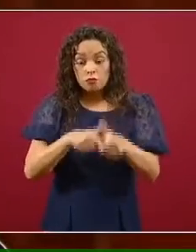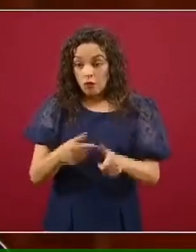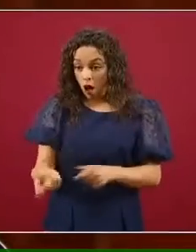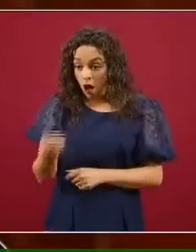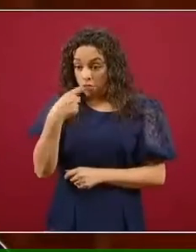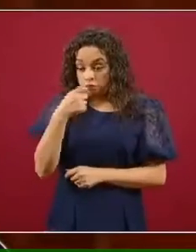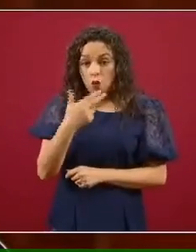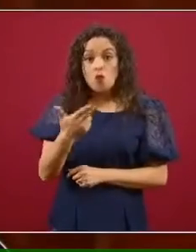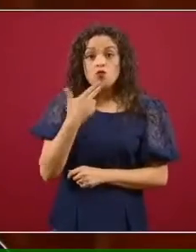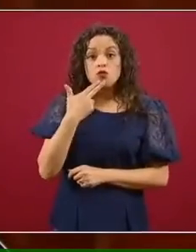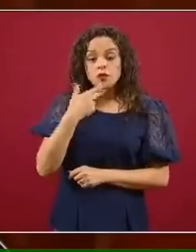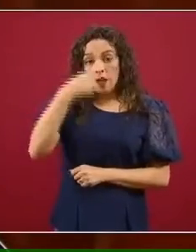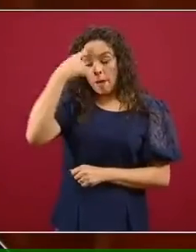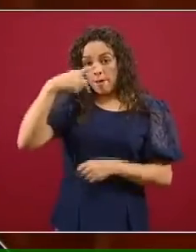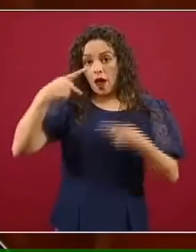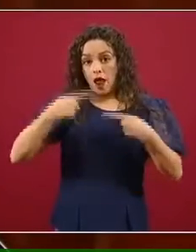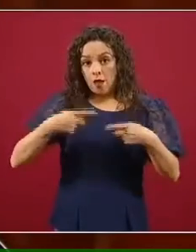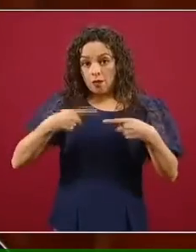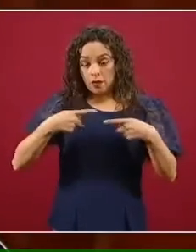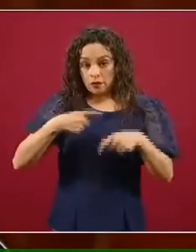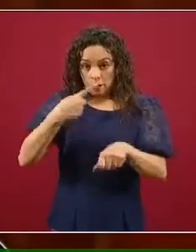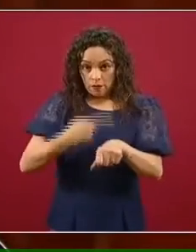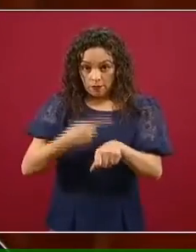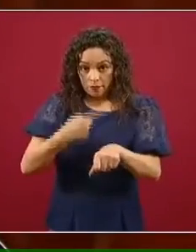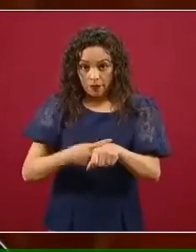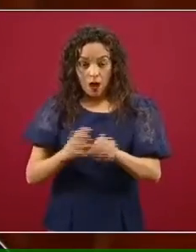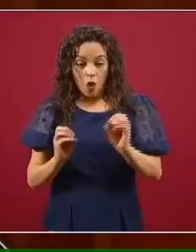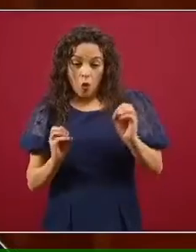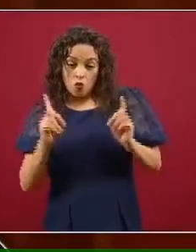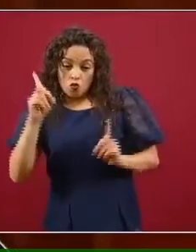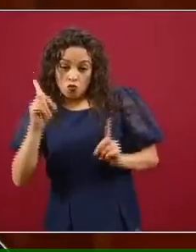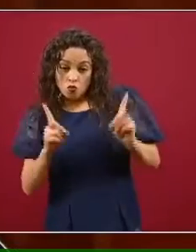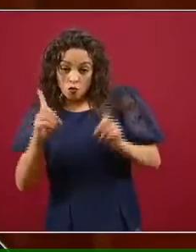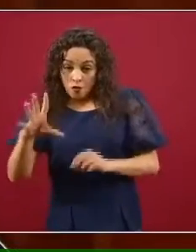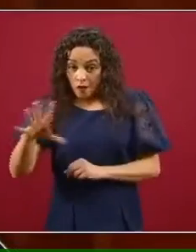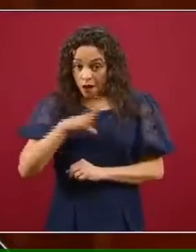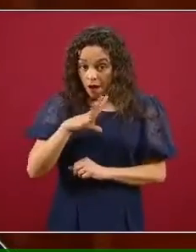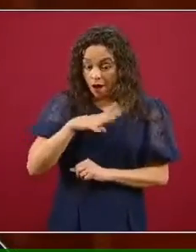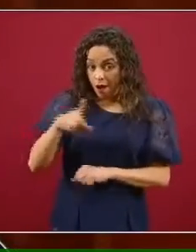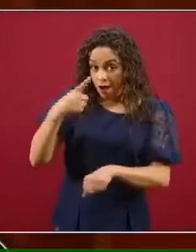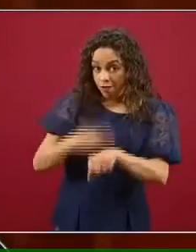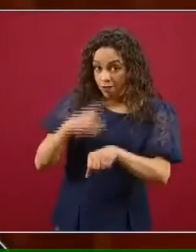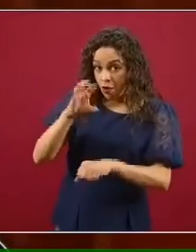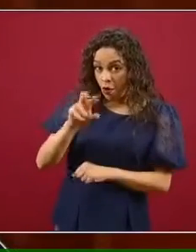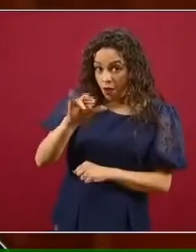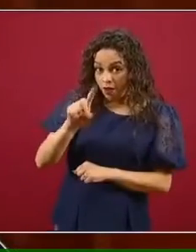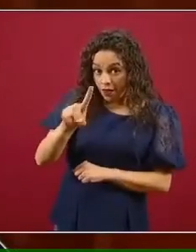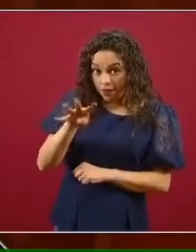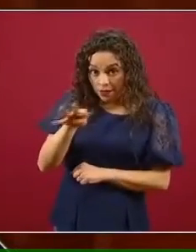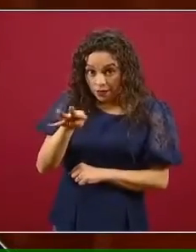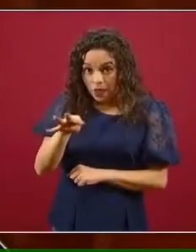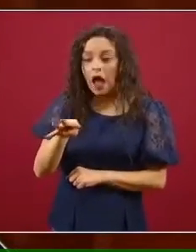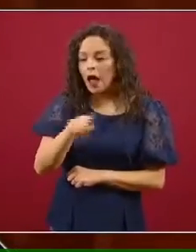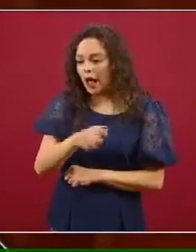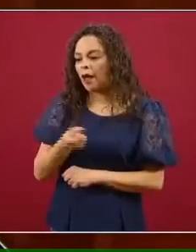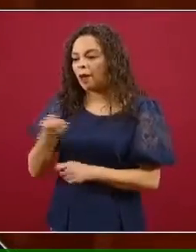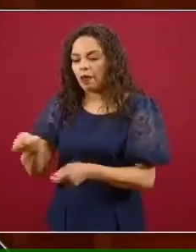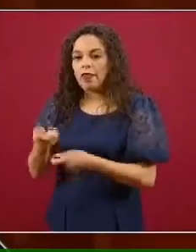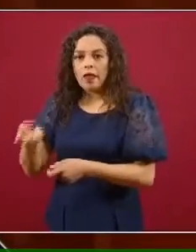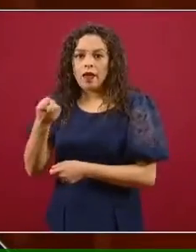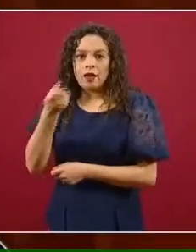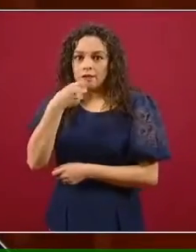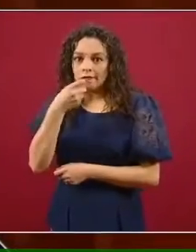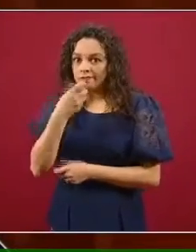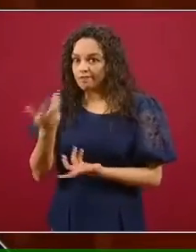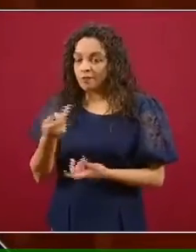pacientes ambulatorios o para tratamiento de pacientes con sospecha o confirmación de COVID-19, pues sabemos que